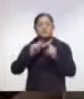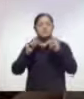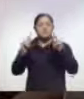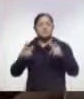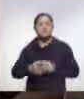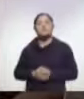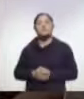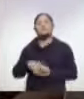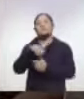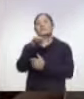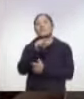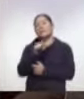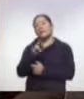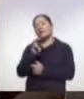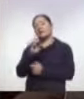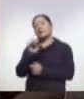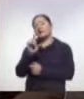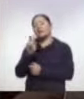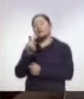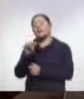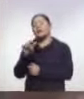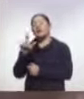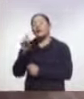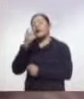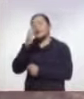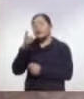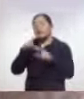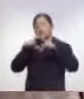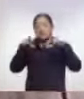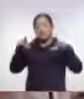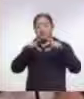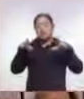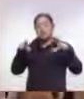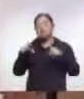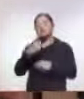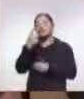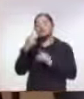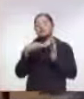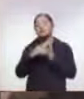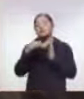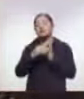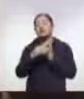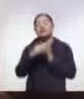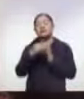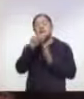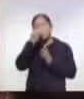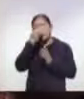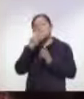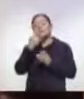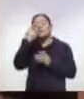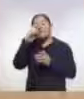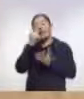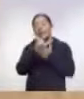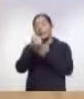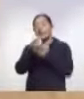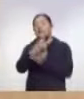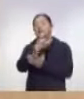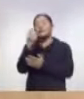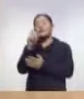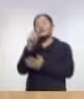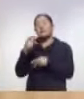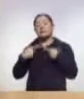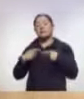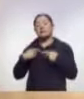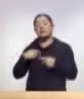Arevalo Lara explicó que la entrega de cheques por un monto cercano al millón de pesos fue en beneficio de más de 120 productores de los